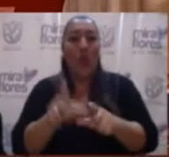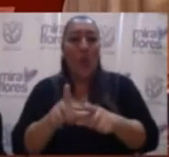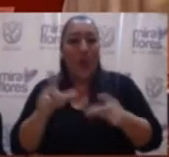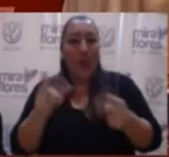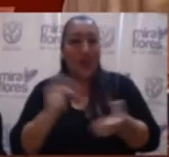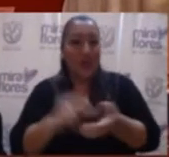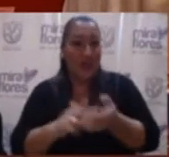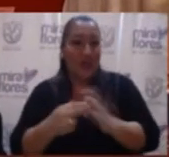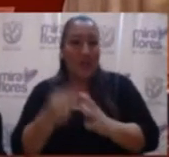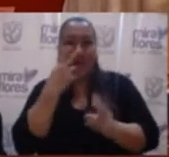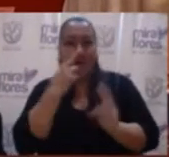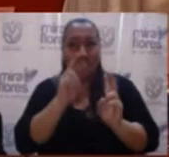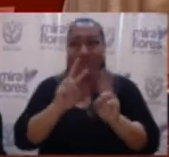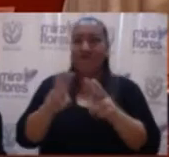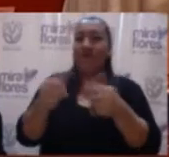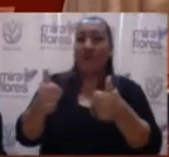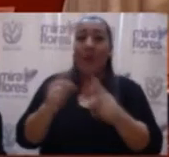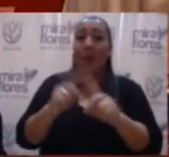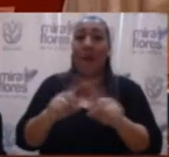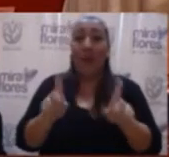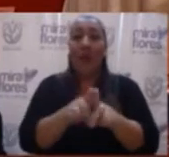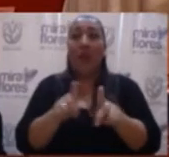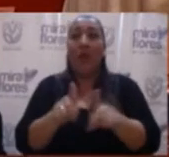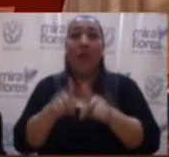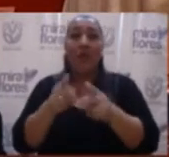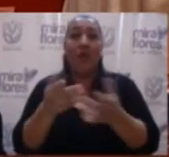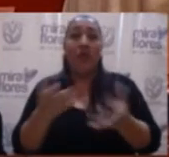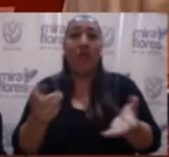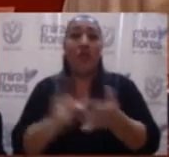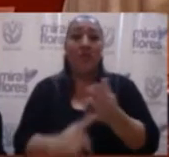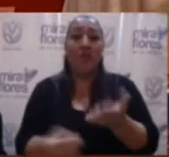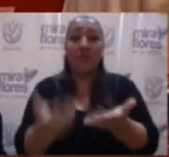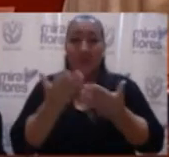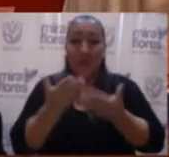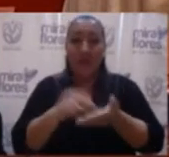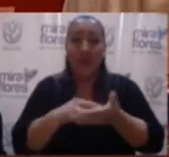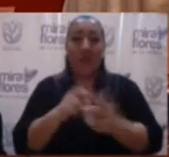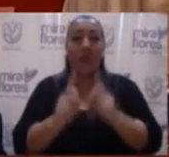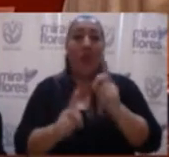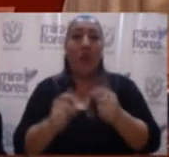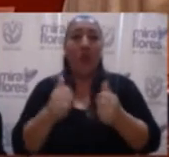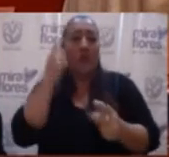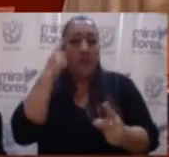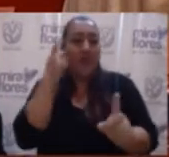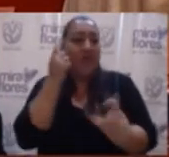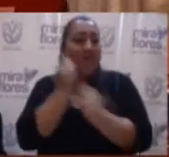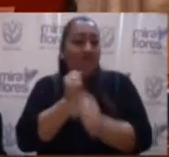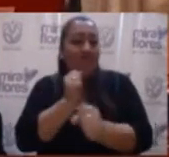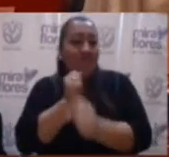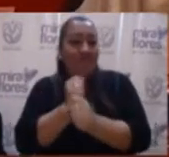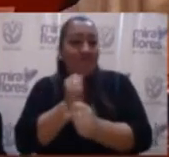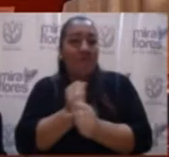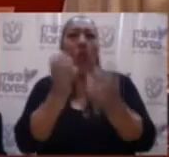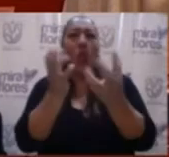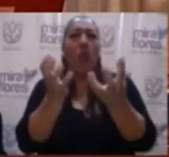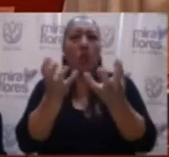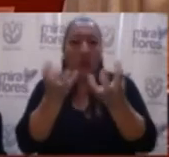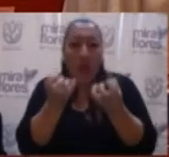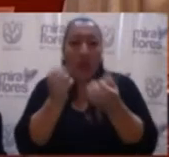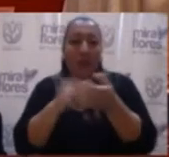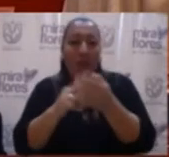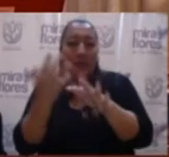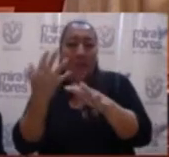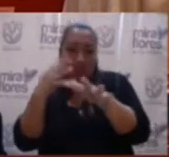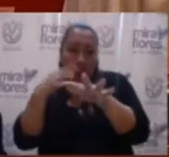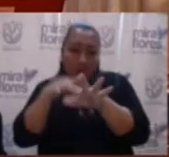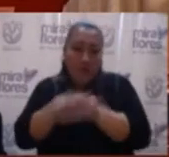lugar, pero también ese privilegio nos lleva a determinados retos, es decir, cómo incluir cada vez